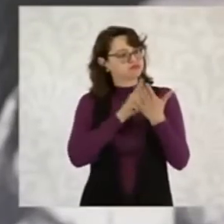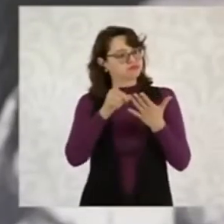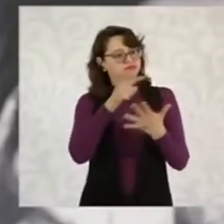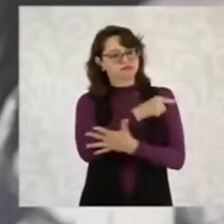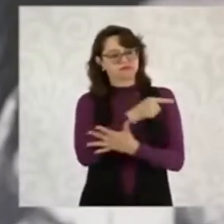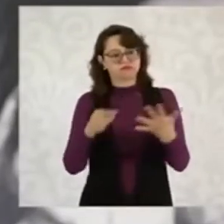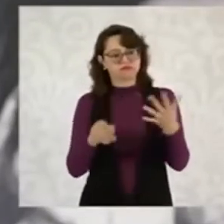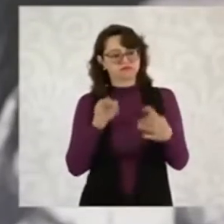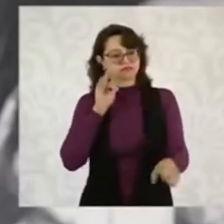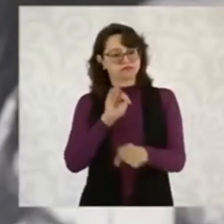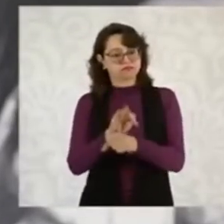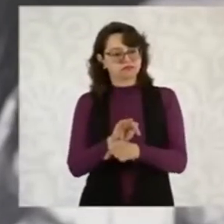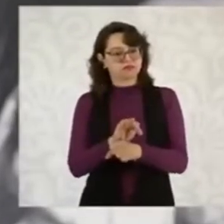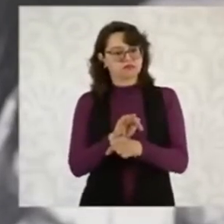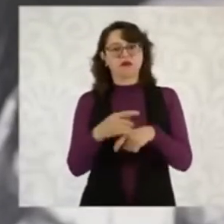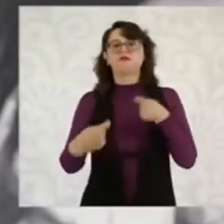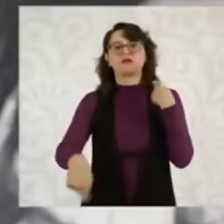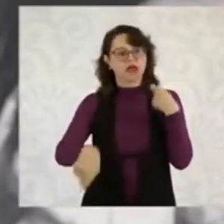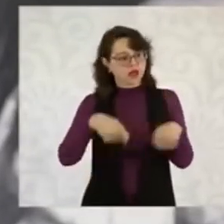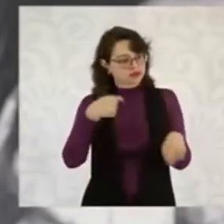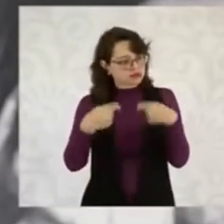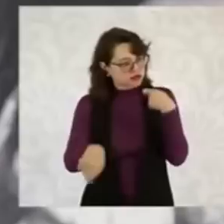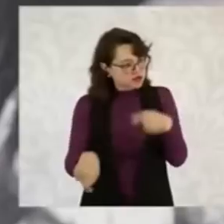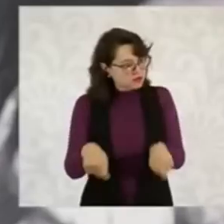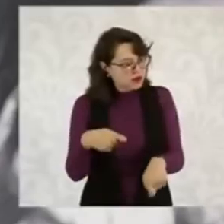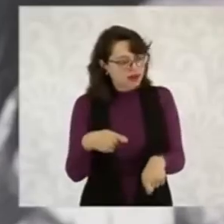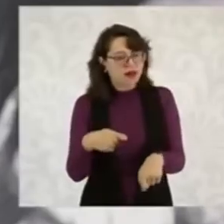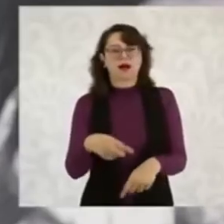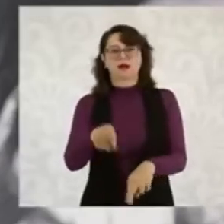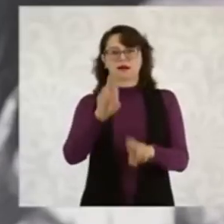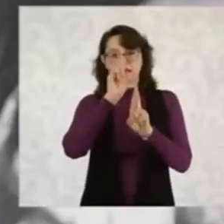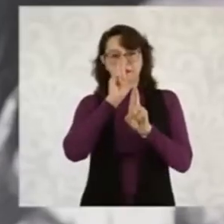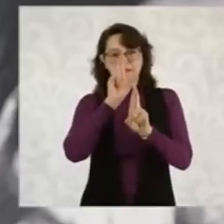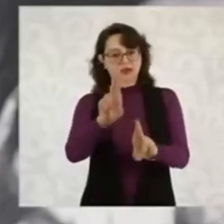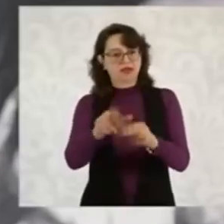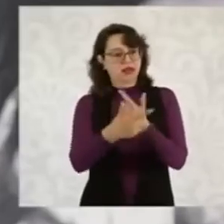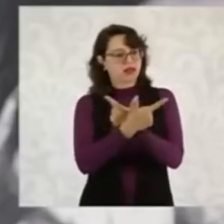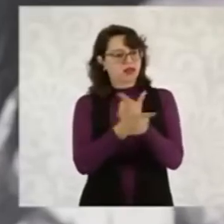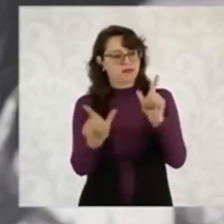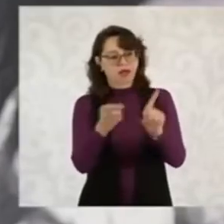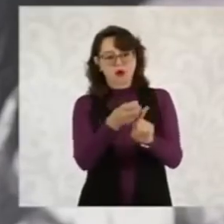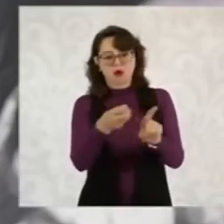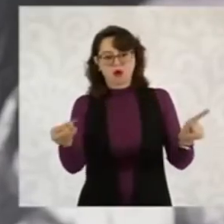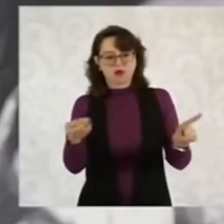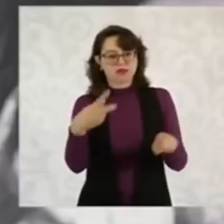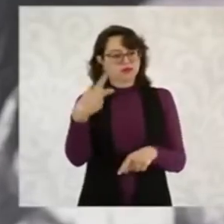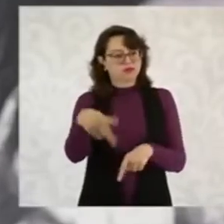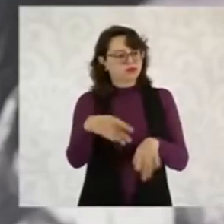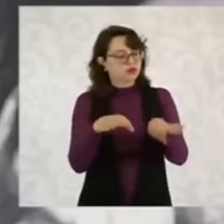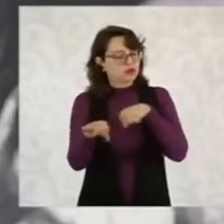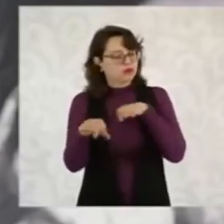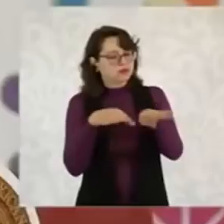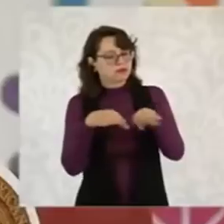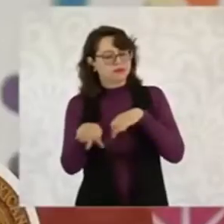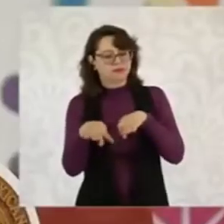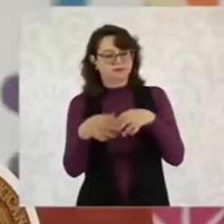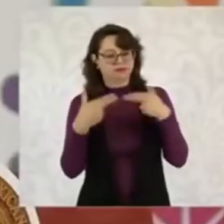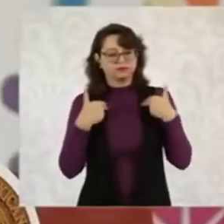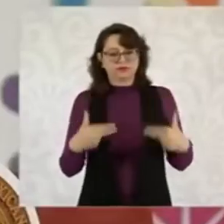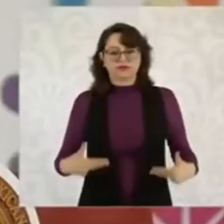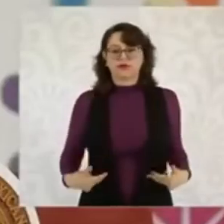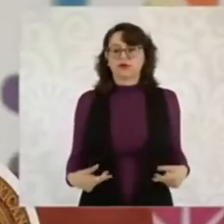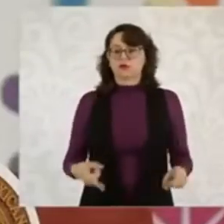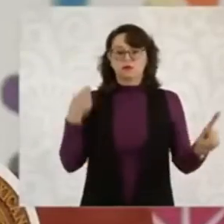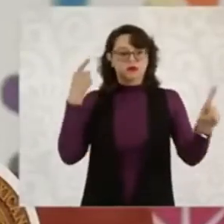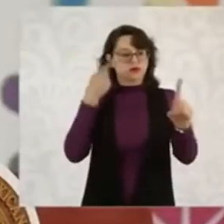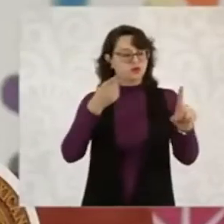sin imponer rigideces y que además respeta la libertad de organización del trabajo y que pone al ser humano en